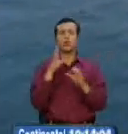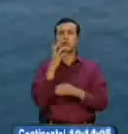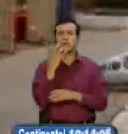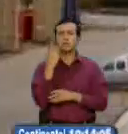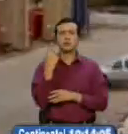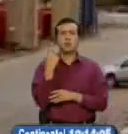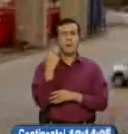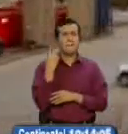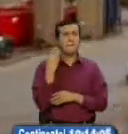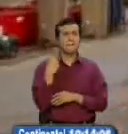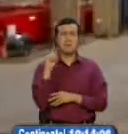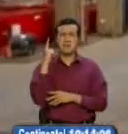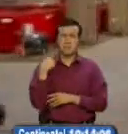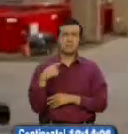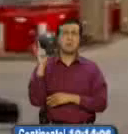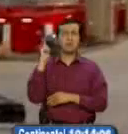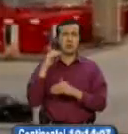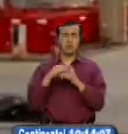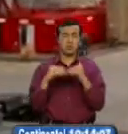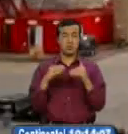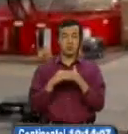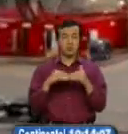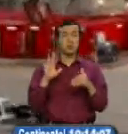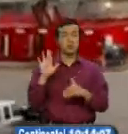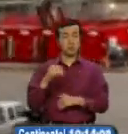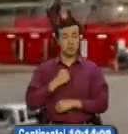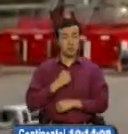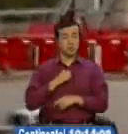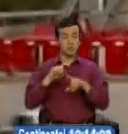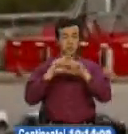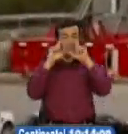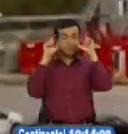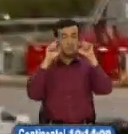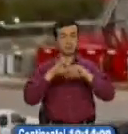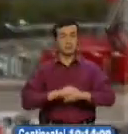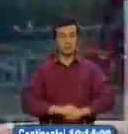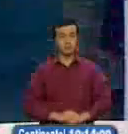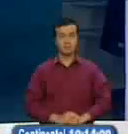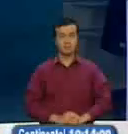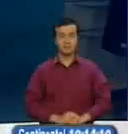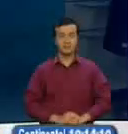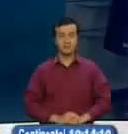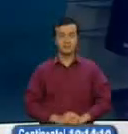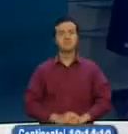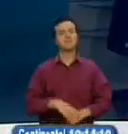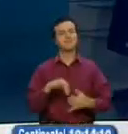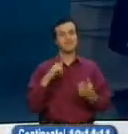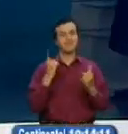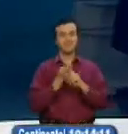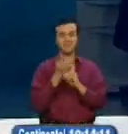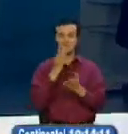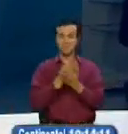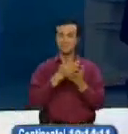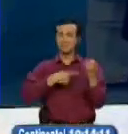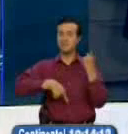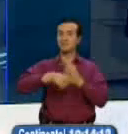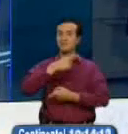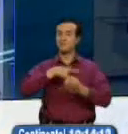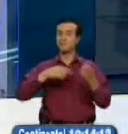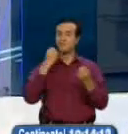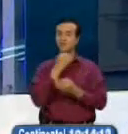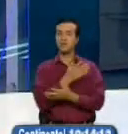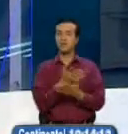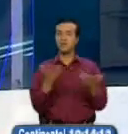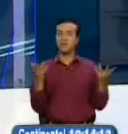15 billones de dólares. José Luis Quinteros, Ecuador TV. Es momento de hacer una breve pausa. De